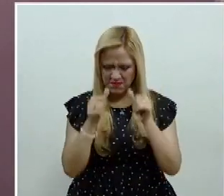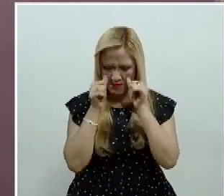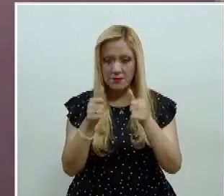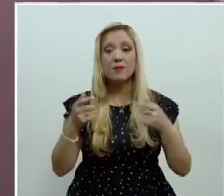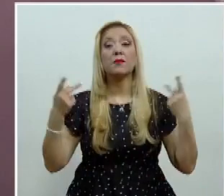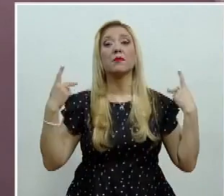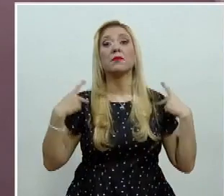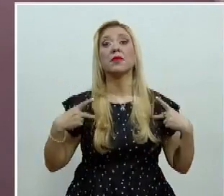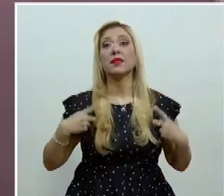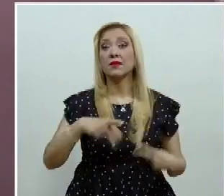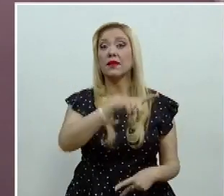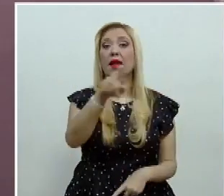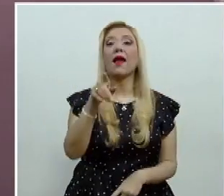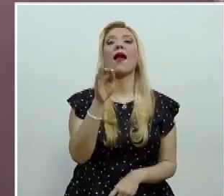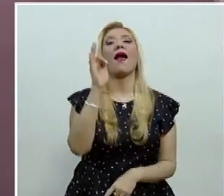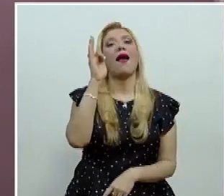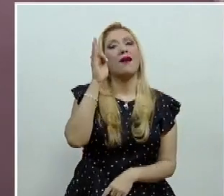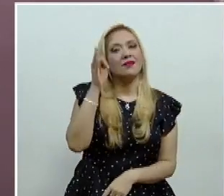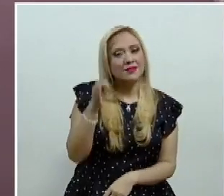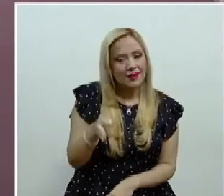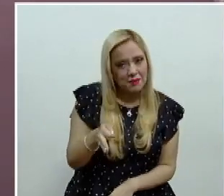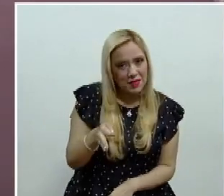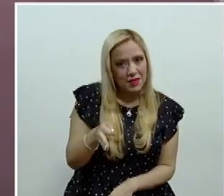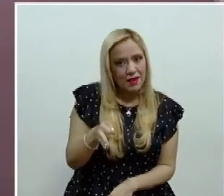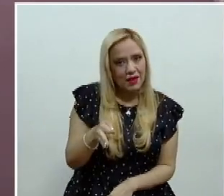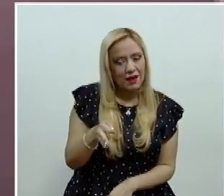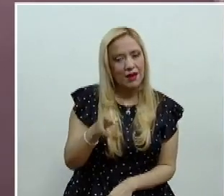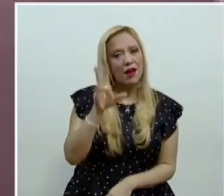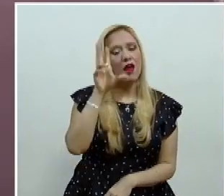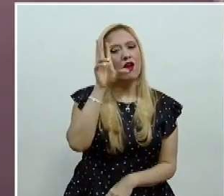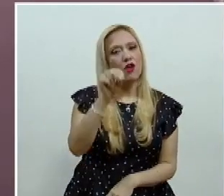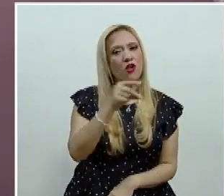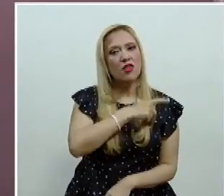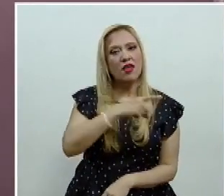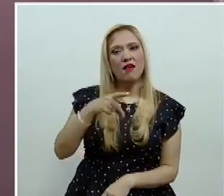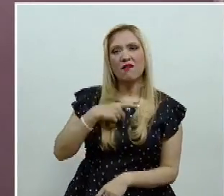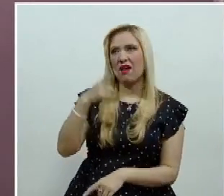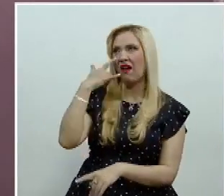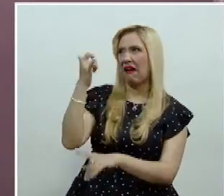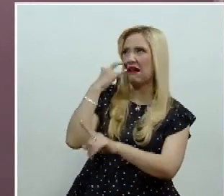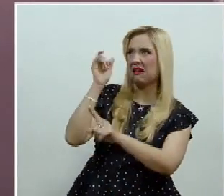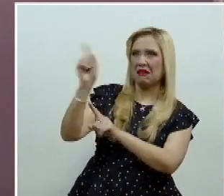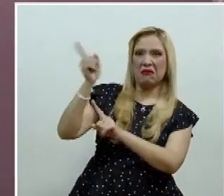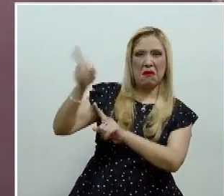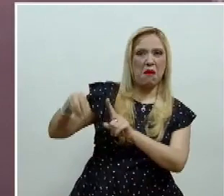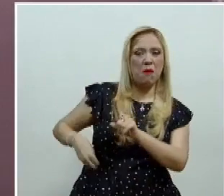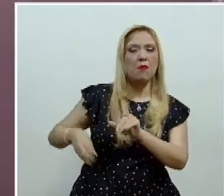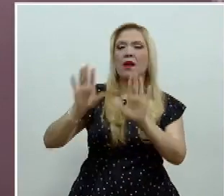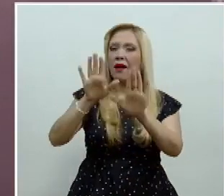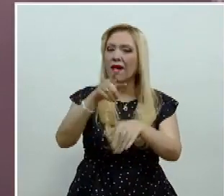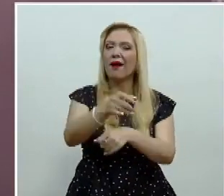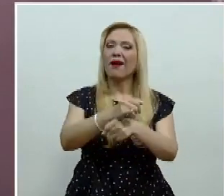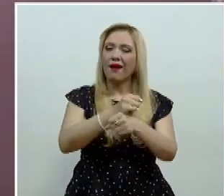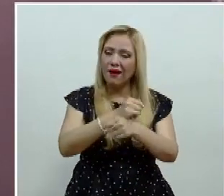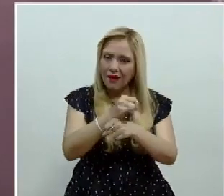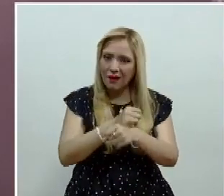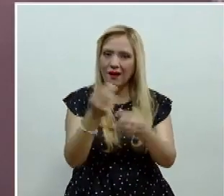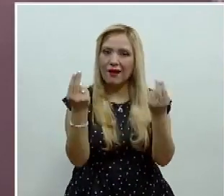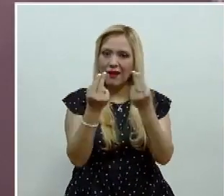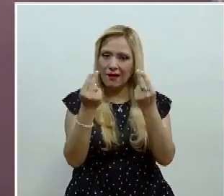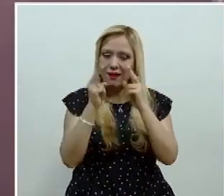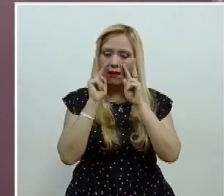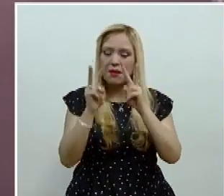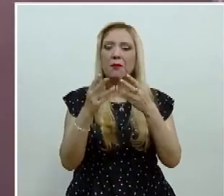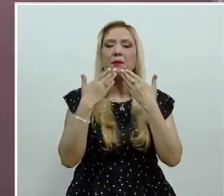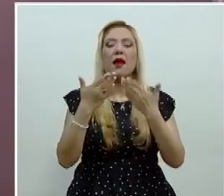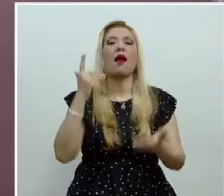ciudadanía acepte dejar de juzgar a las víctimas y acepte participar de manera activa en las investigaciones, creo que con eso vamos a lograr